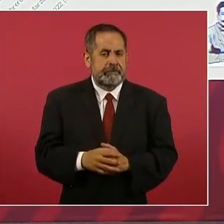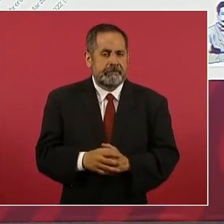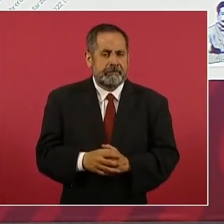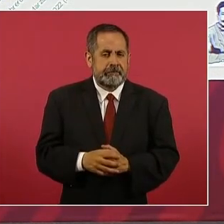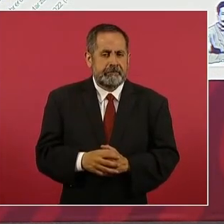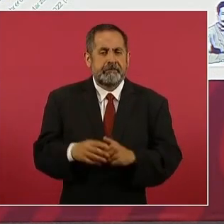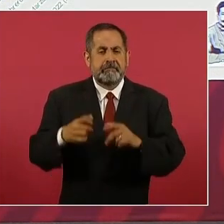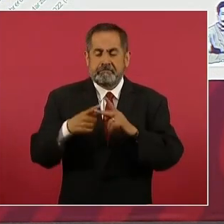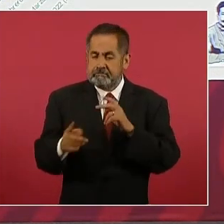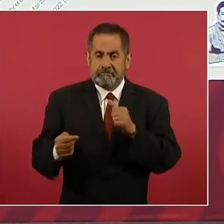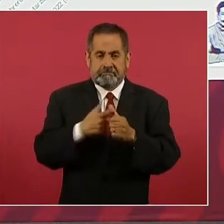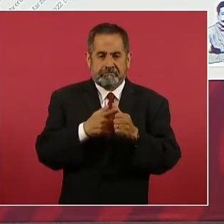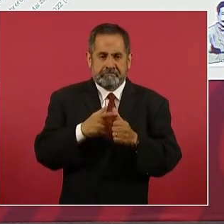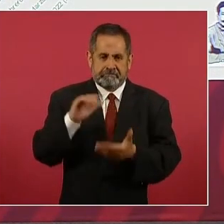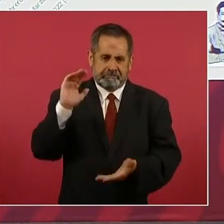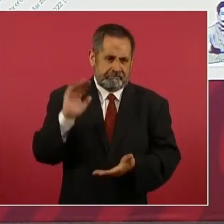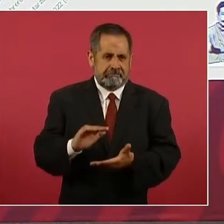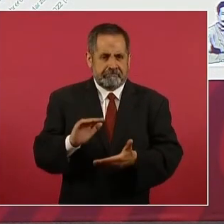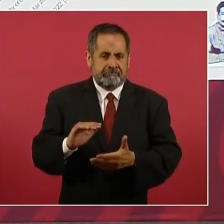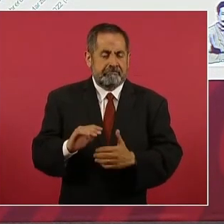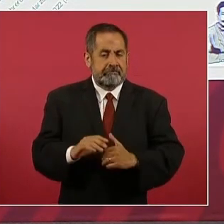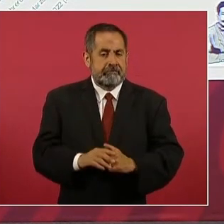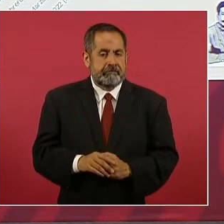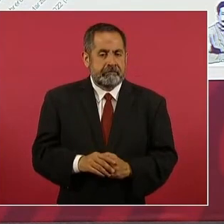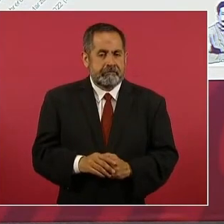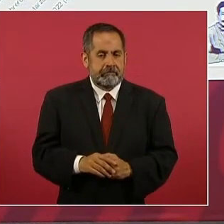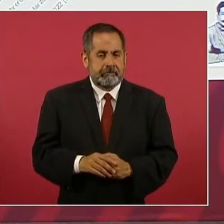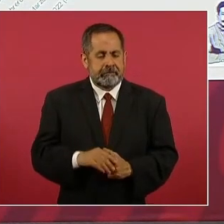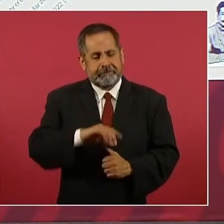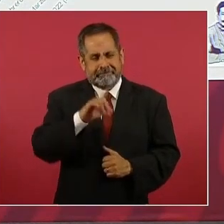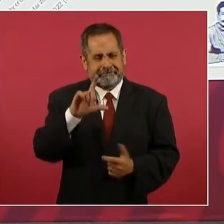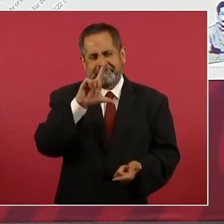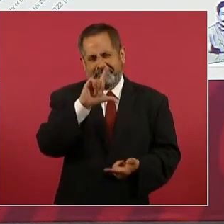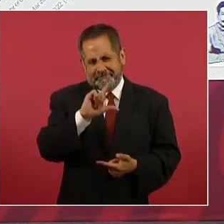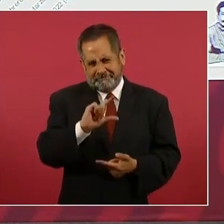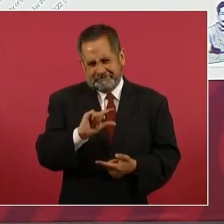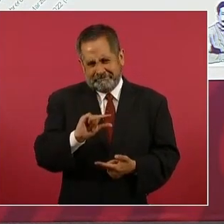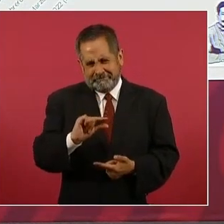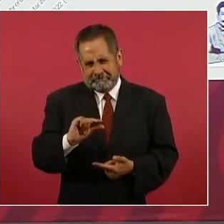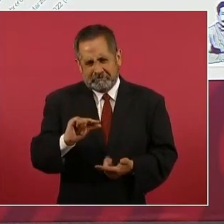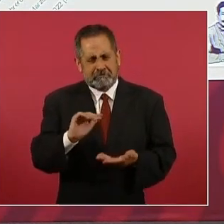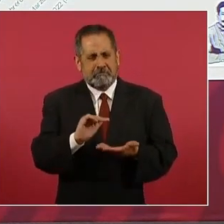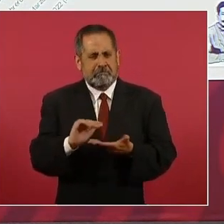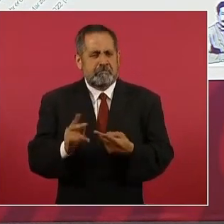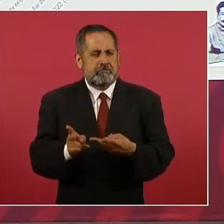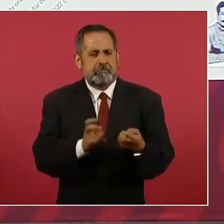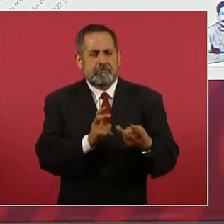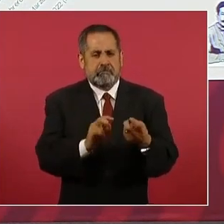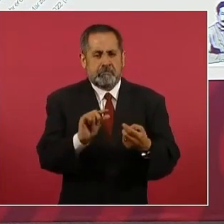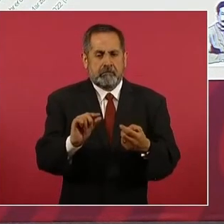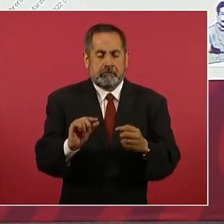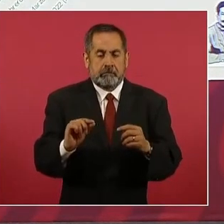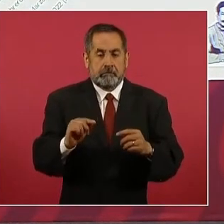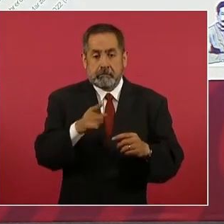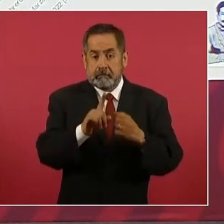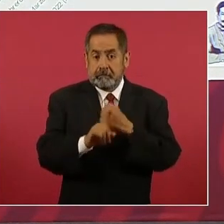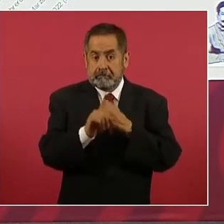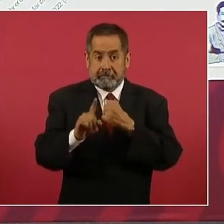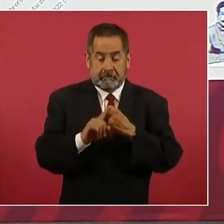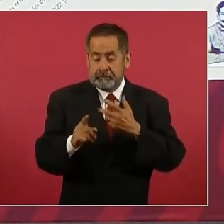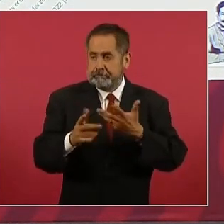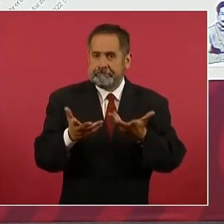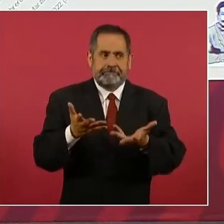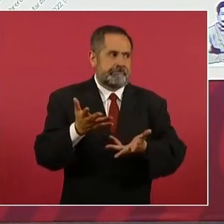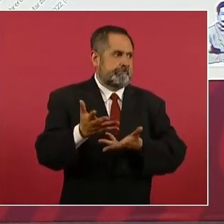Aquí empezó el primer día. Y empezamos a bajar. Aquí se nos presentó una crisis